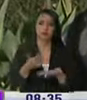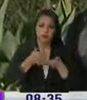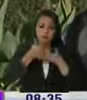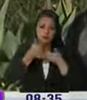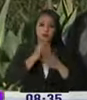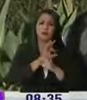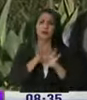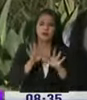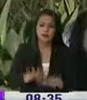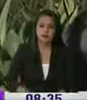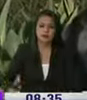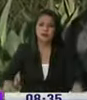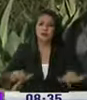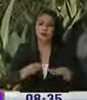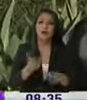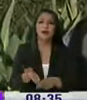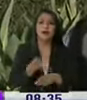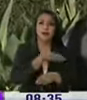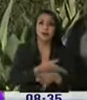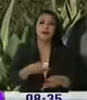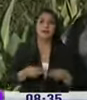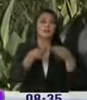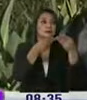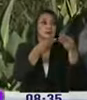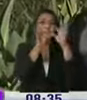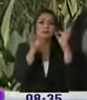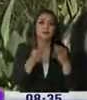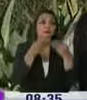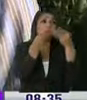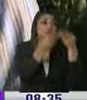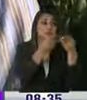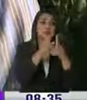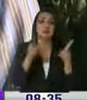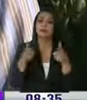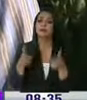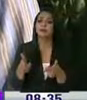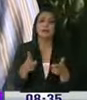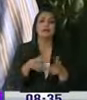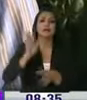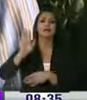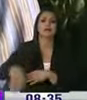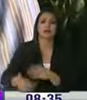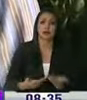porque hemos mandado oficios, pero nos vinieron a ver y solo ahí ha quedado. No es justo que estemos